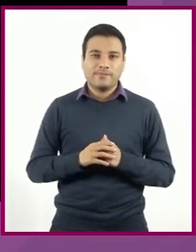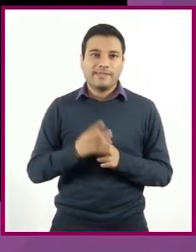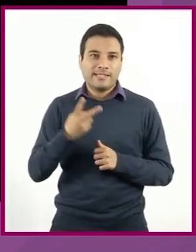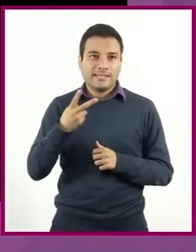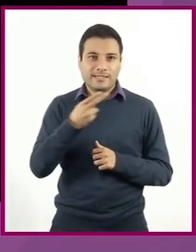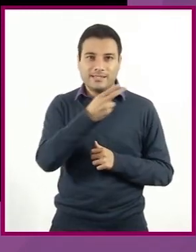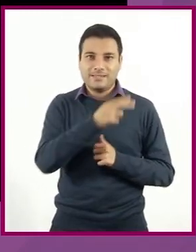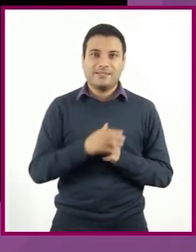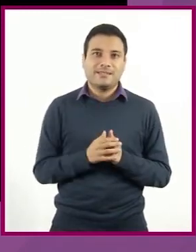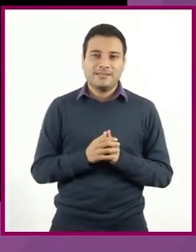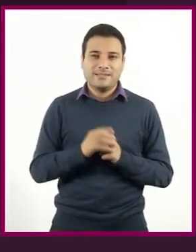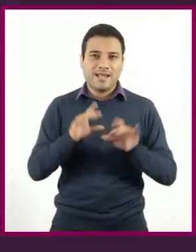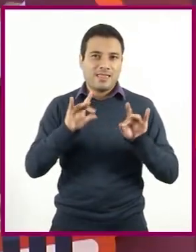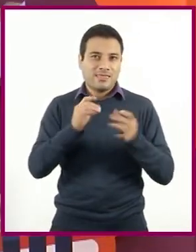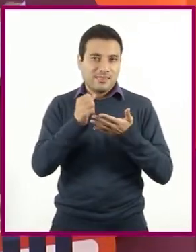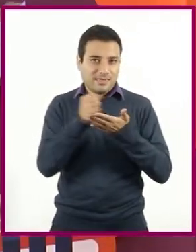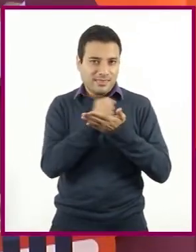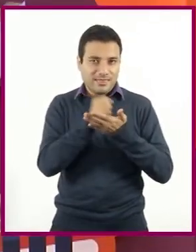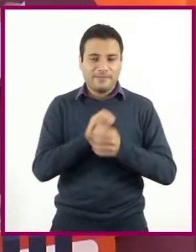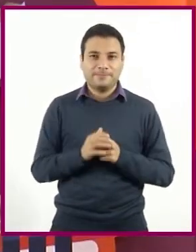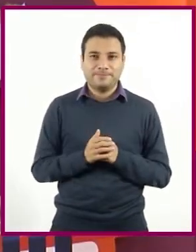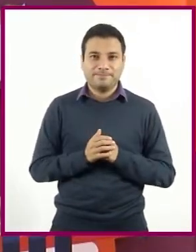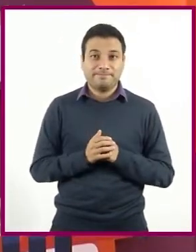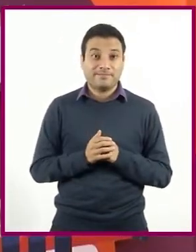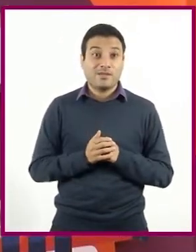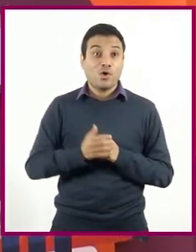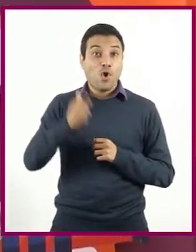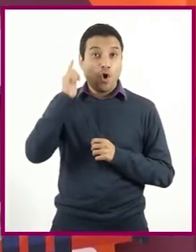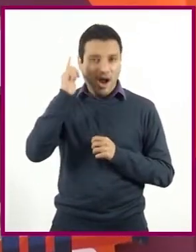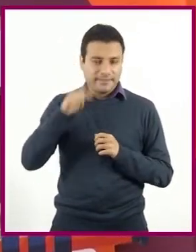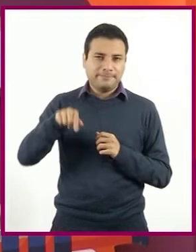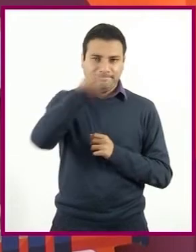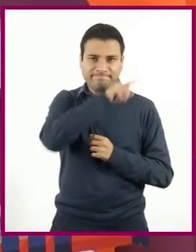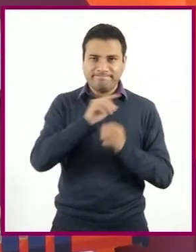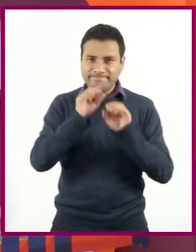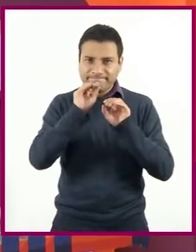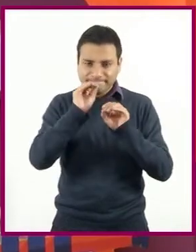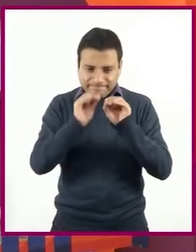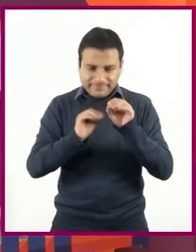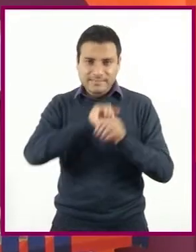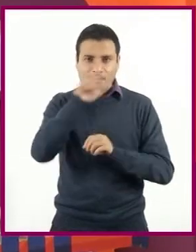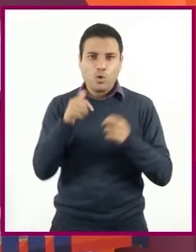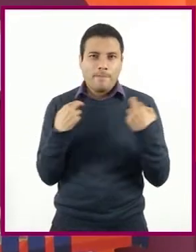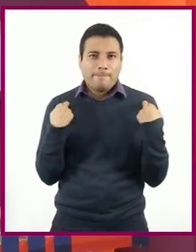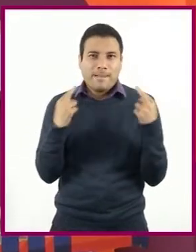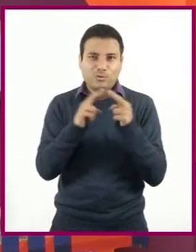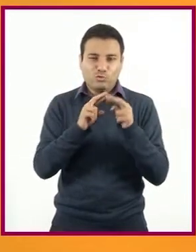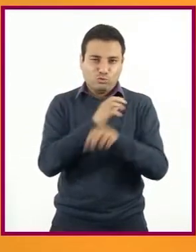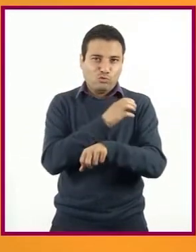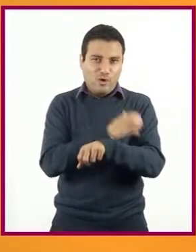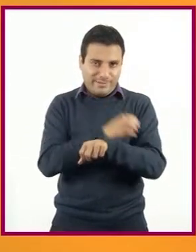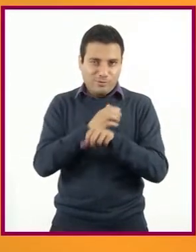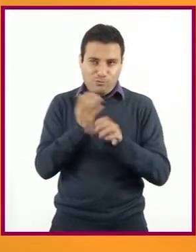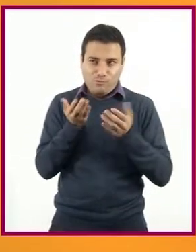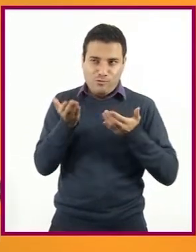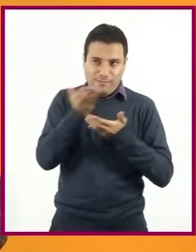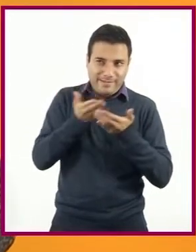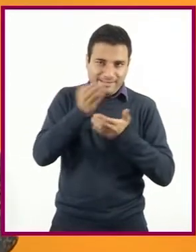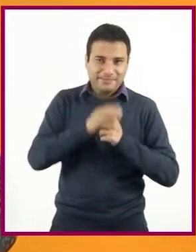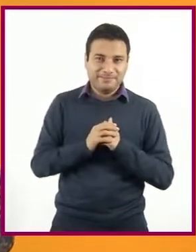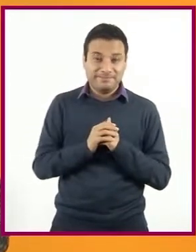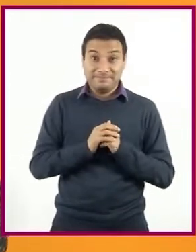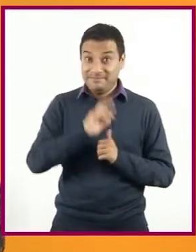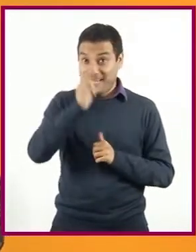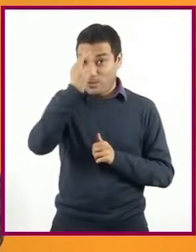un resistol, hilo. Esperamos que compartan con sus maestros y compañeros su producción artística. Recuerden las